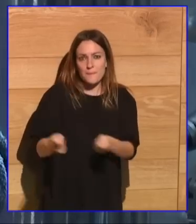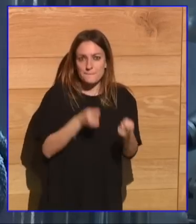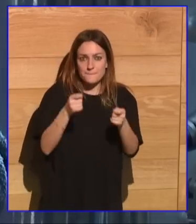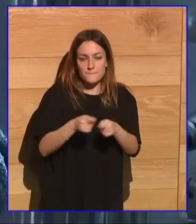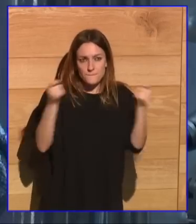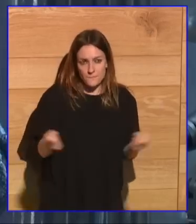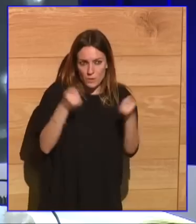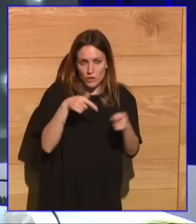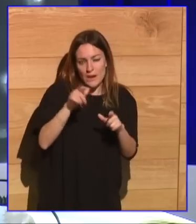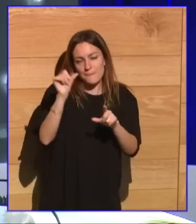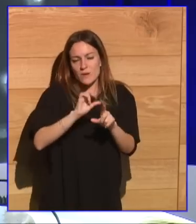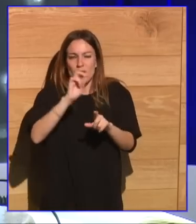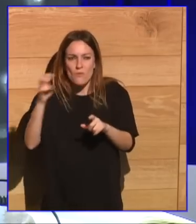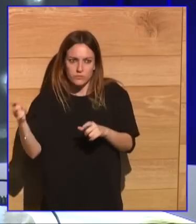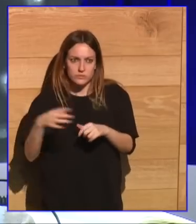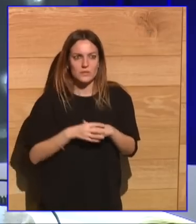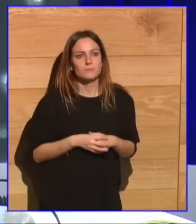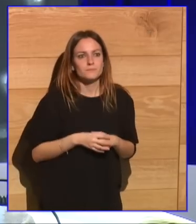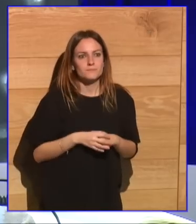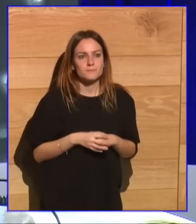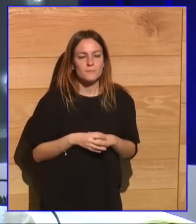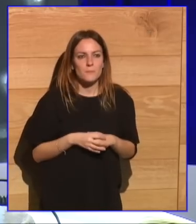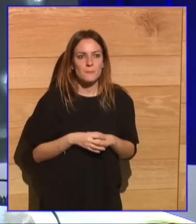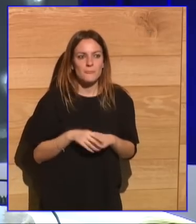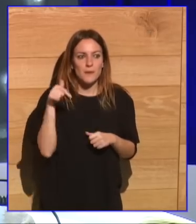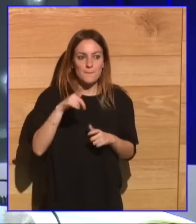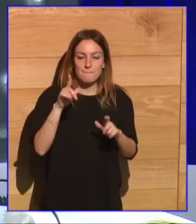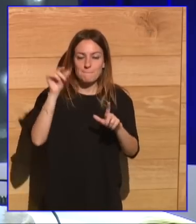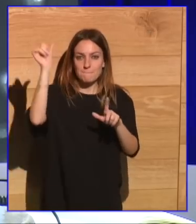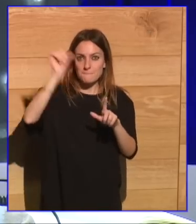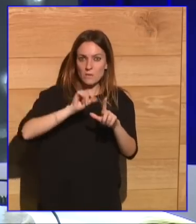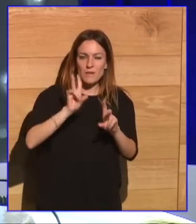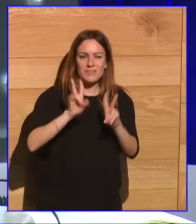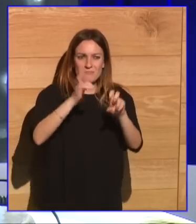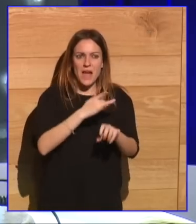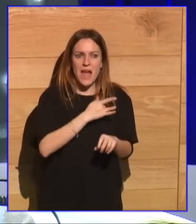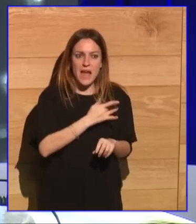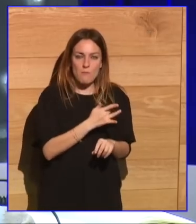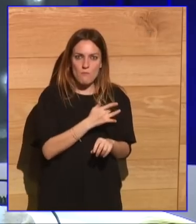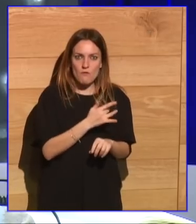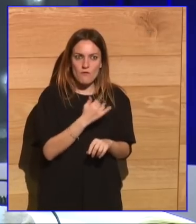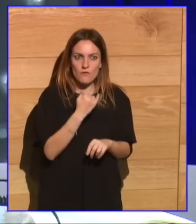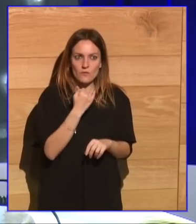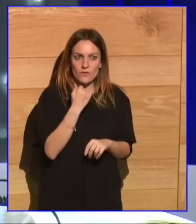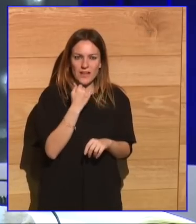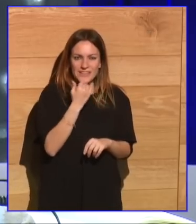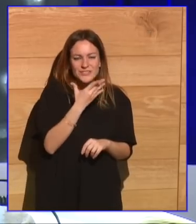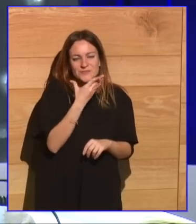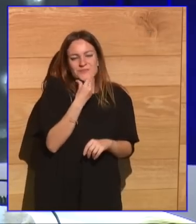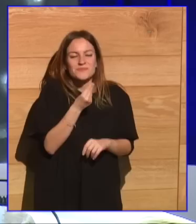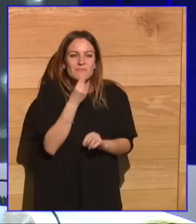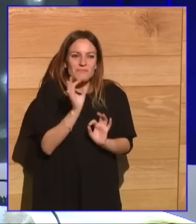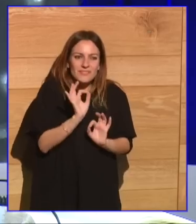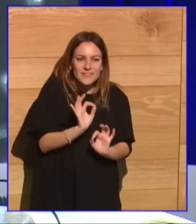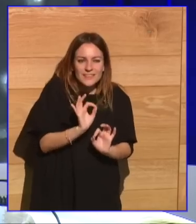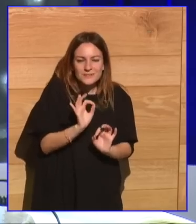sí, en muchos trailers, curiosamente. Cuando la peli, el tema de amor, por ejemplo, es relamido, es cursi, es